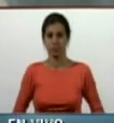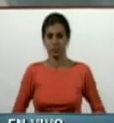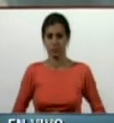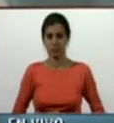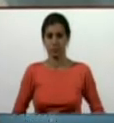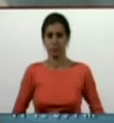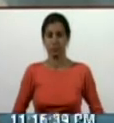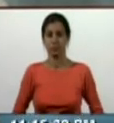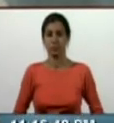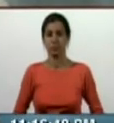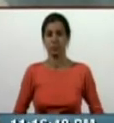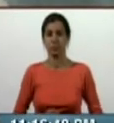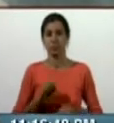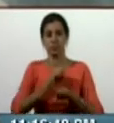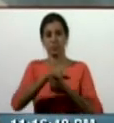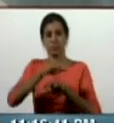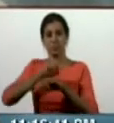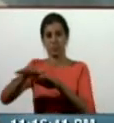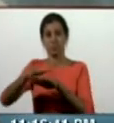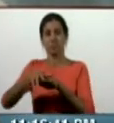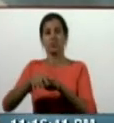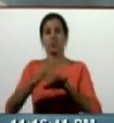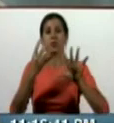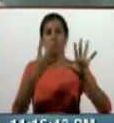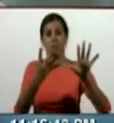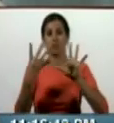con una transmisión del